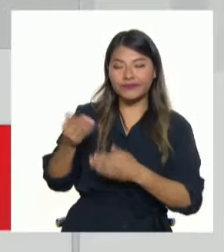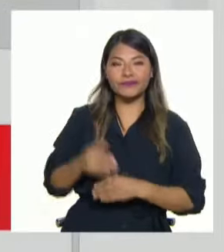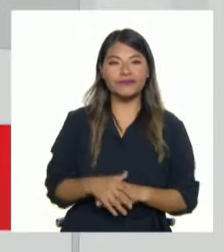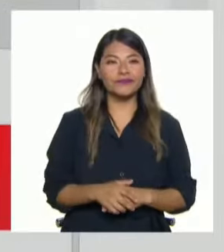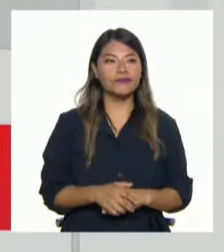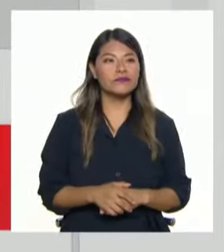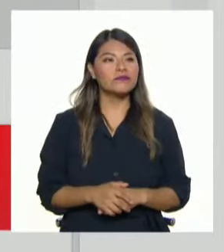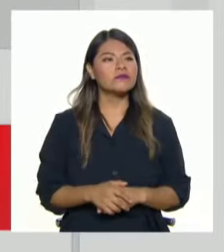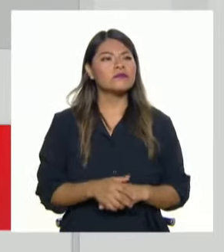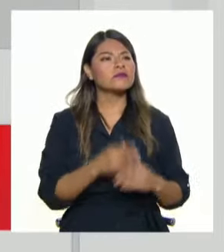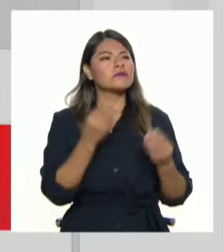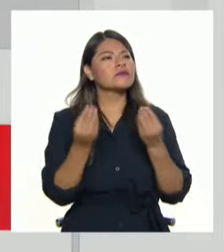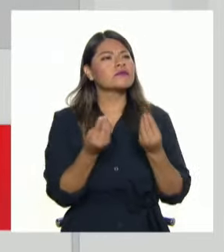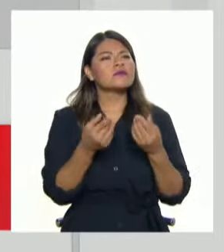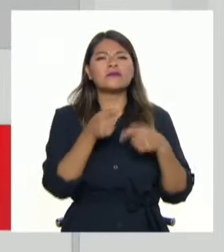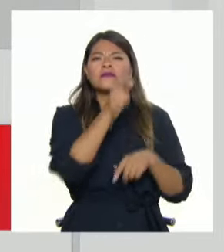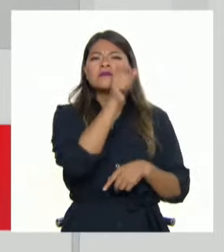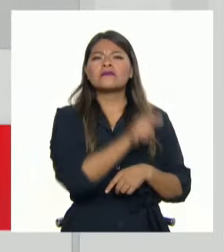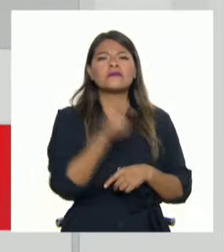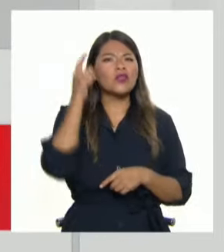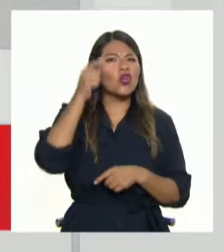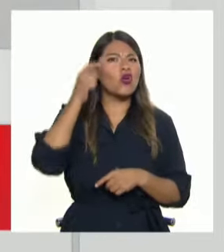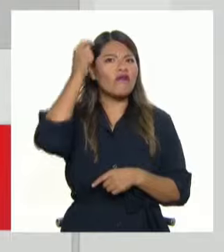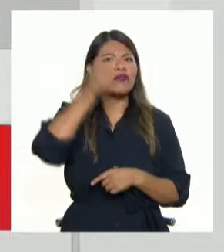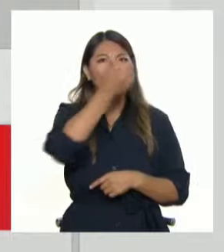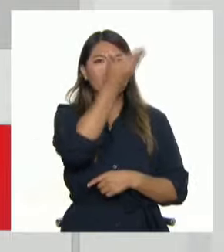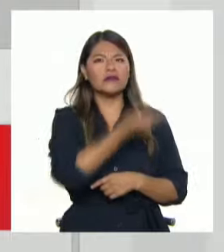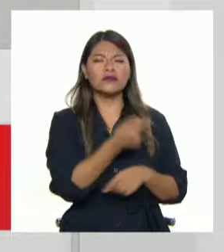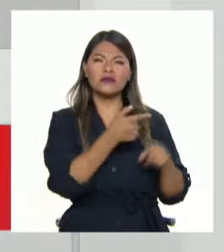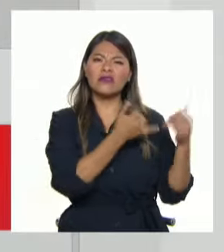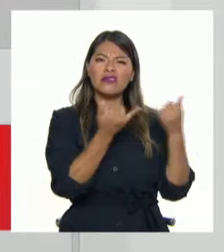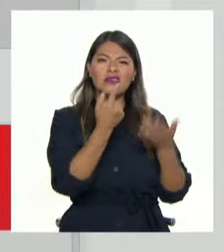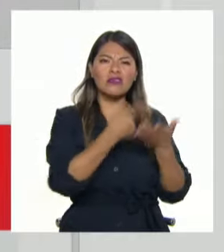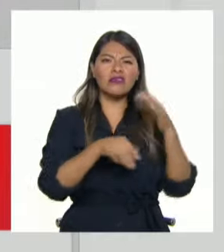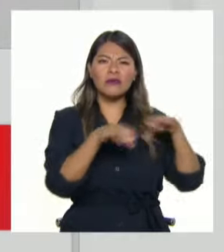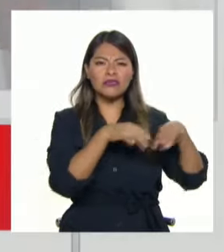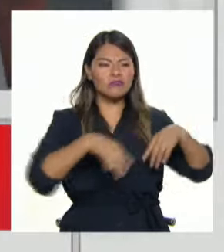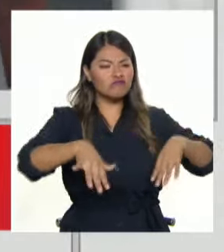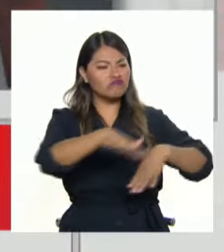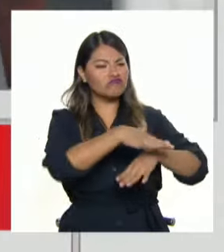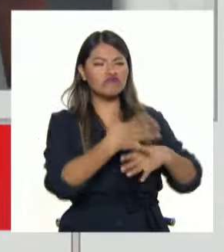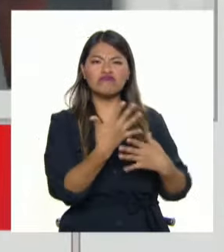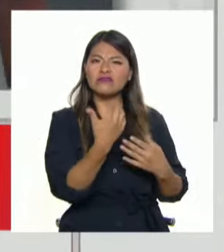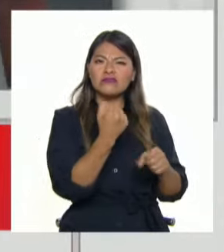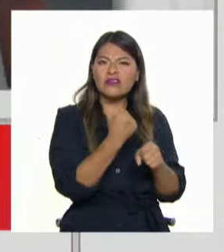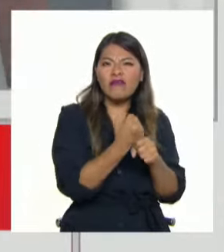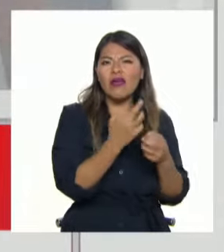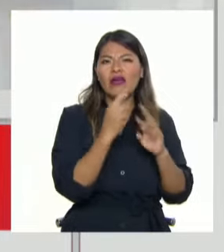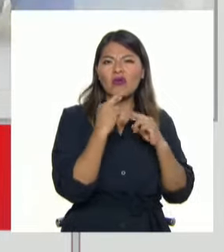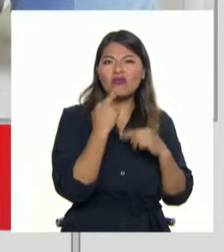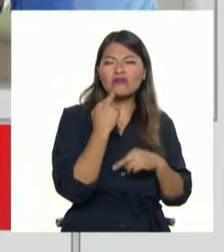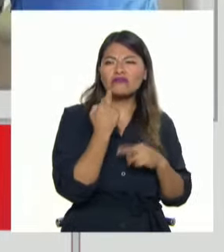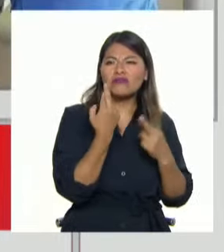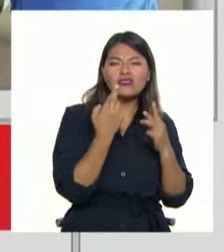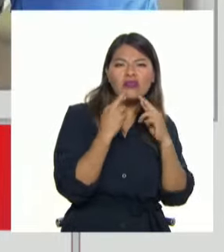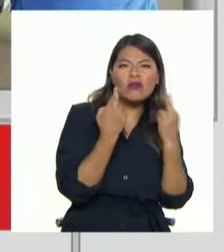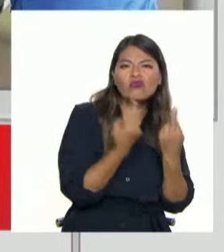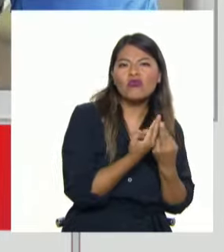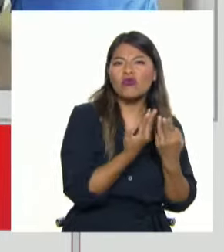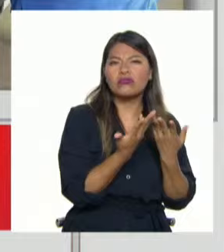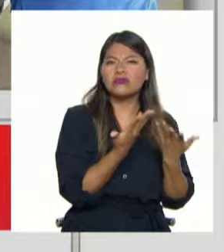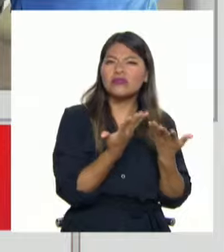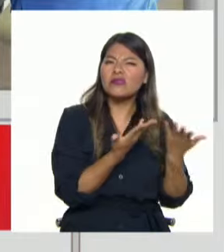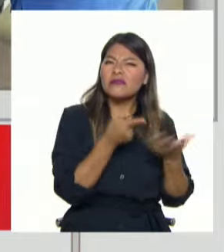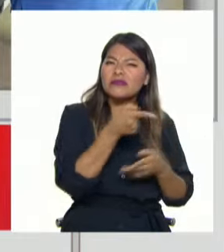Roger, ¿y qué actividades iba a cumplir el gobernador regional en este distrito, o si se iba a reunir con alguien?